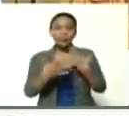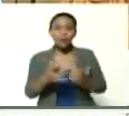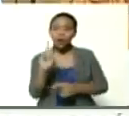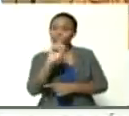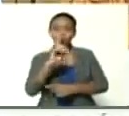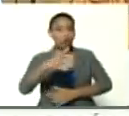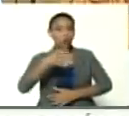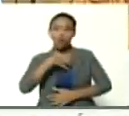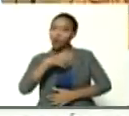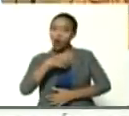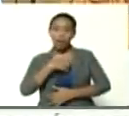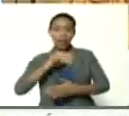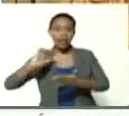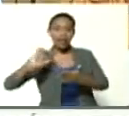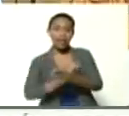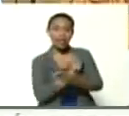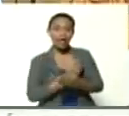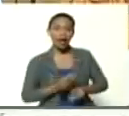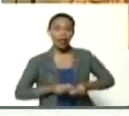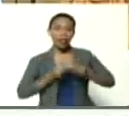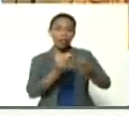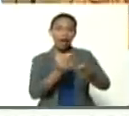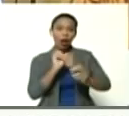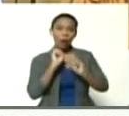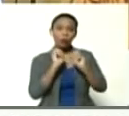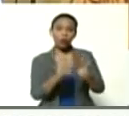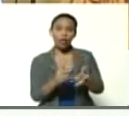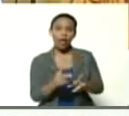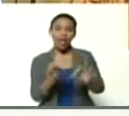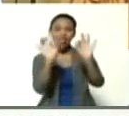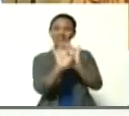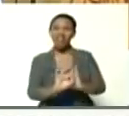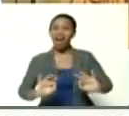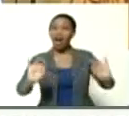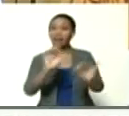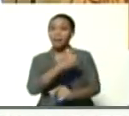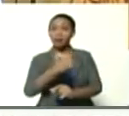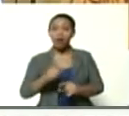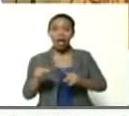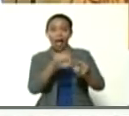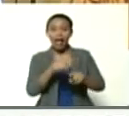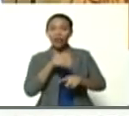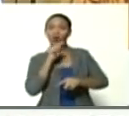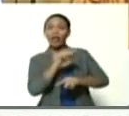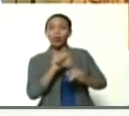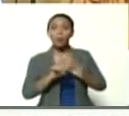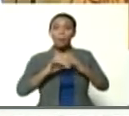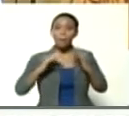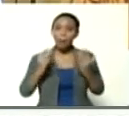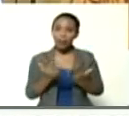le puede quitar la garantía a nadie. Todo esto por la pandemia.